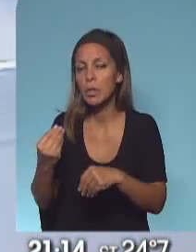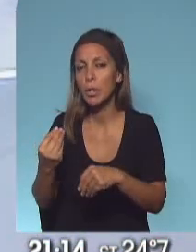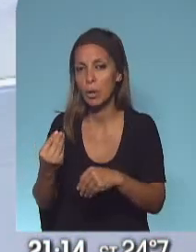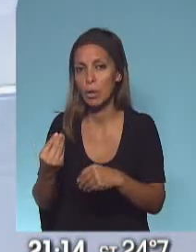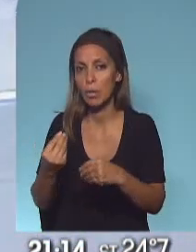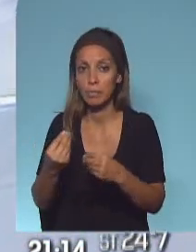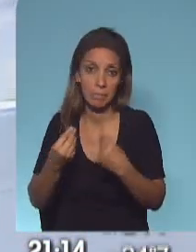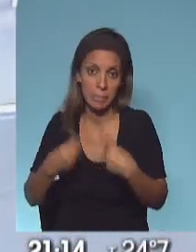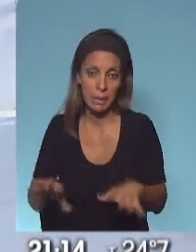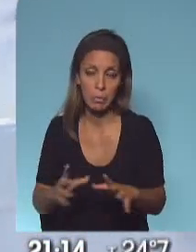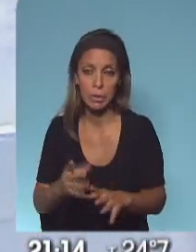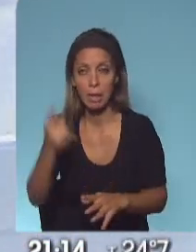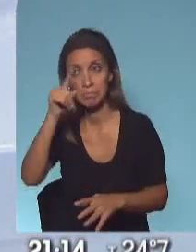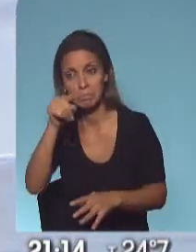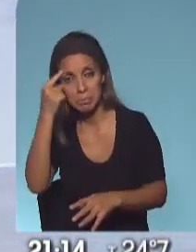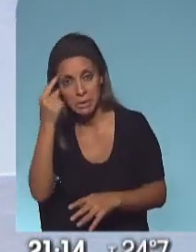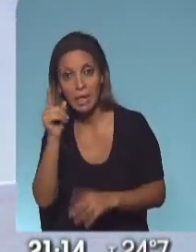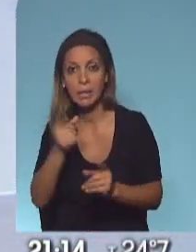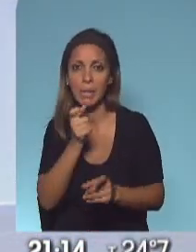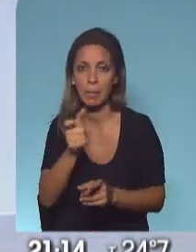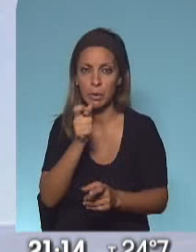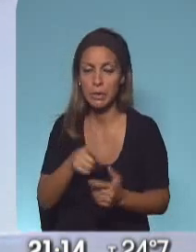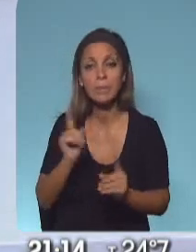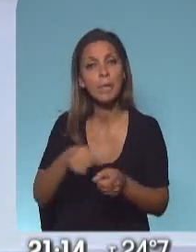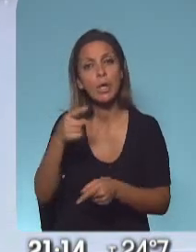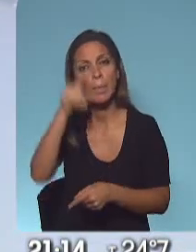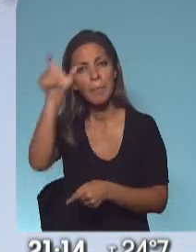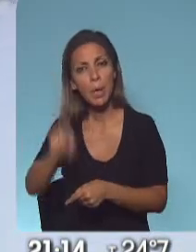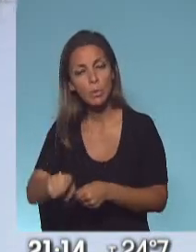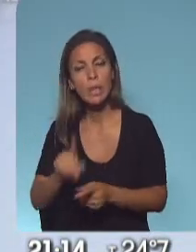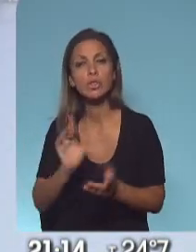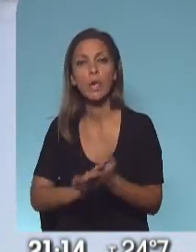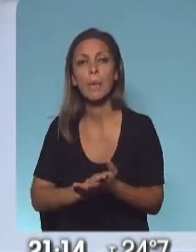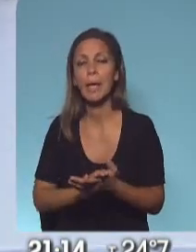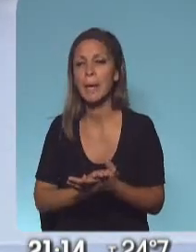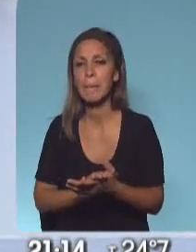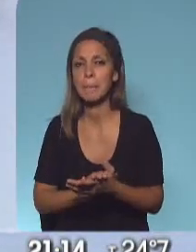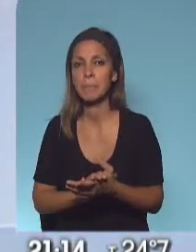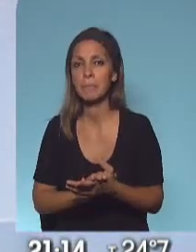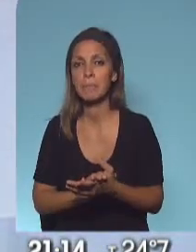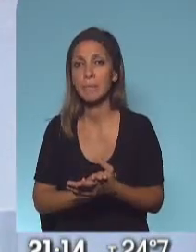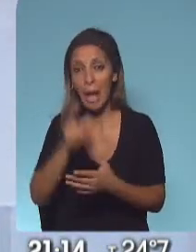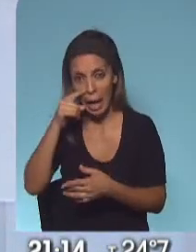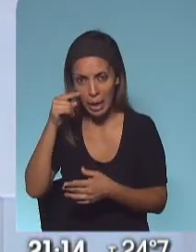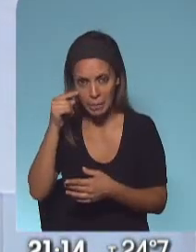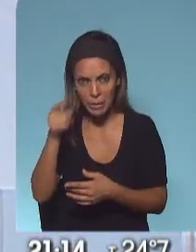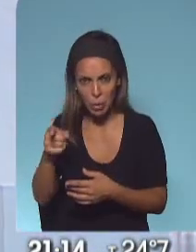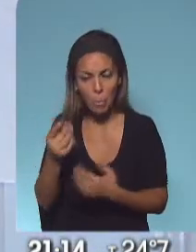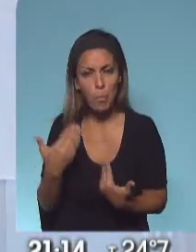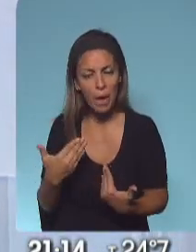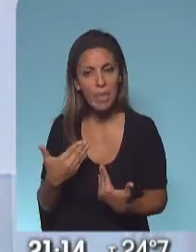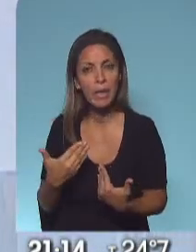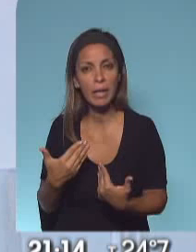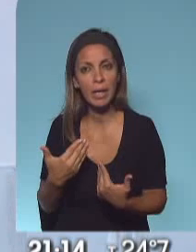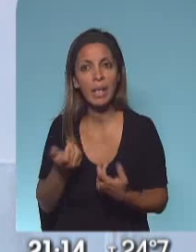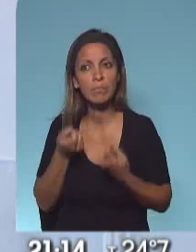a contestarlas. Y hasta incluso alguna otra pregunta que se puede hacer al respecto es, ¿será Alberto Fernández alguien que pueda llevar